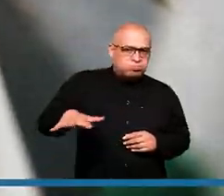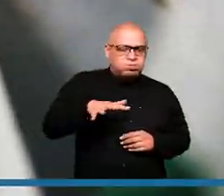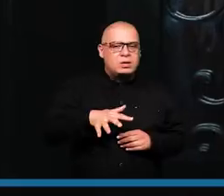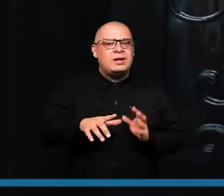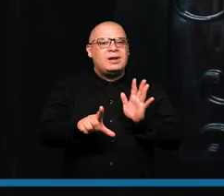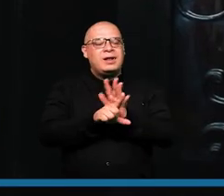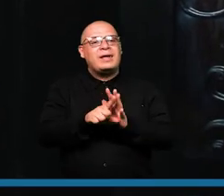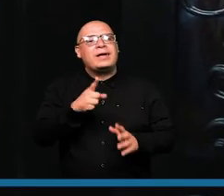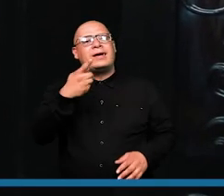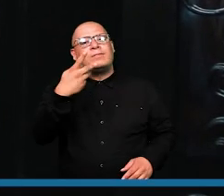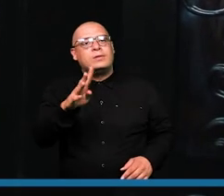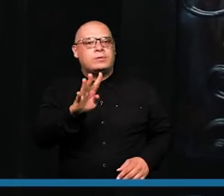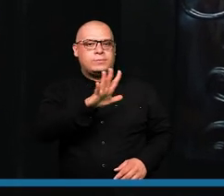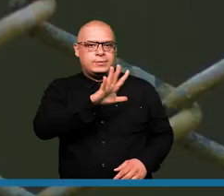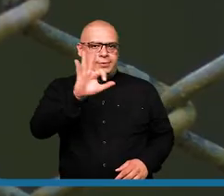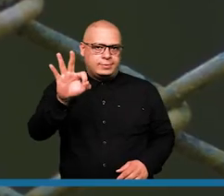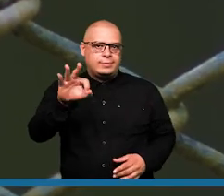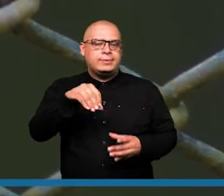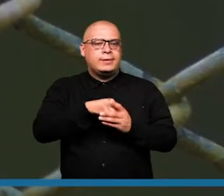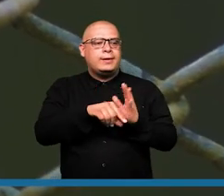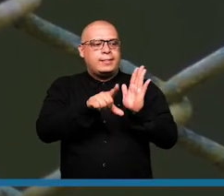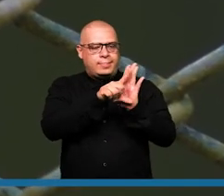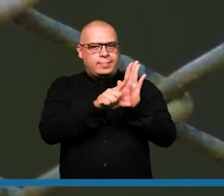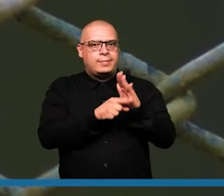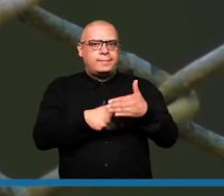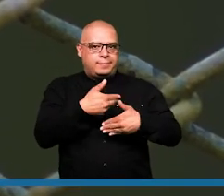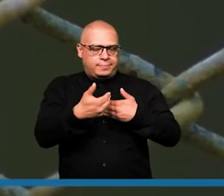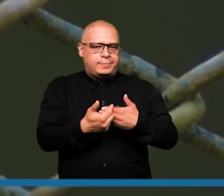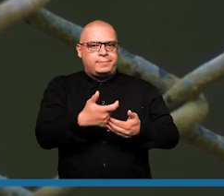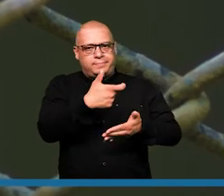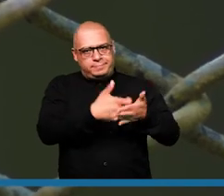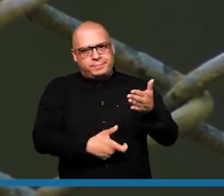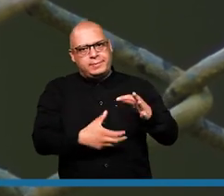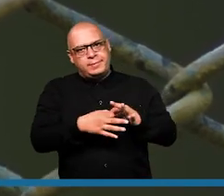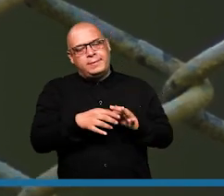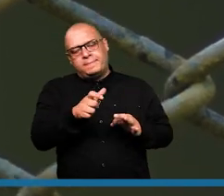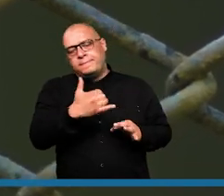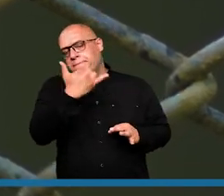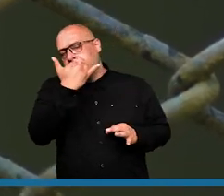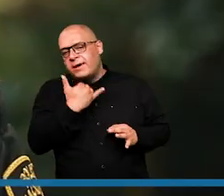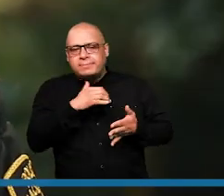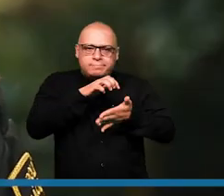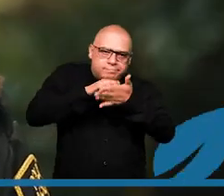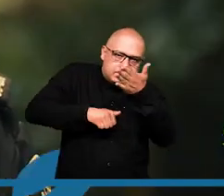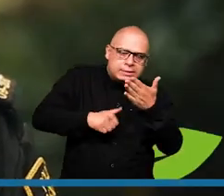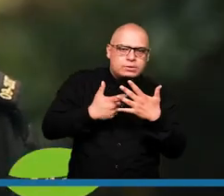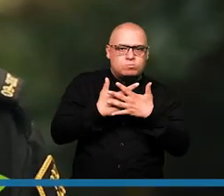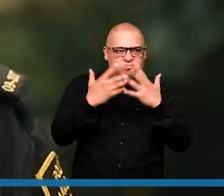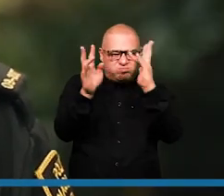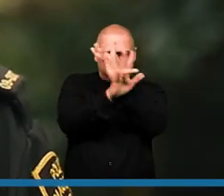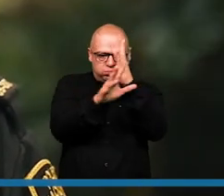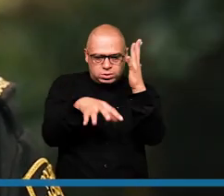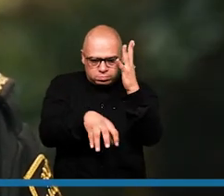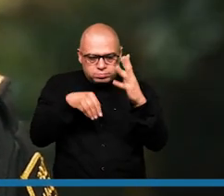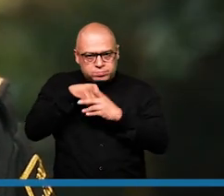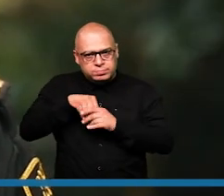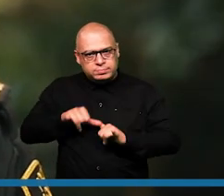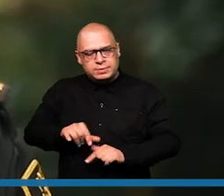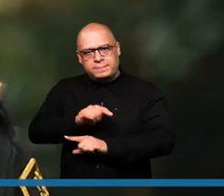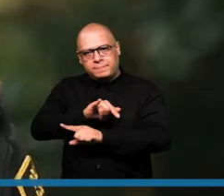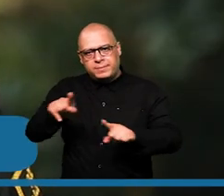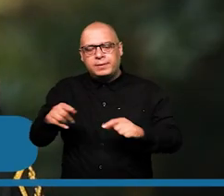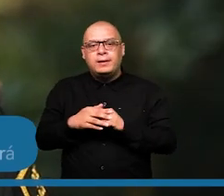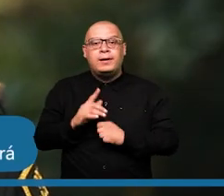1453 lo único que se hizo fue modificar las penas, aumentar las penas para algunos delitos, no solamente de fauna silvestre. Pero en el